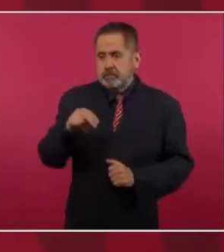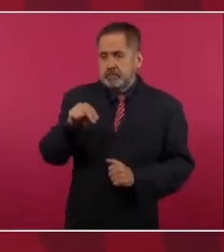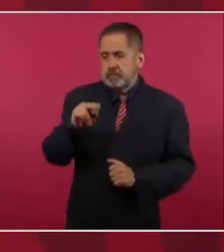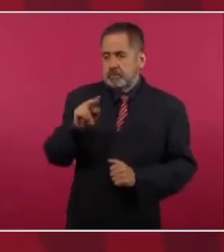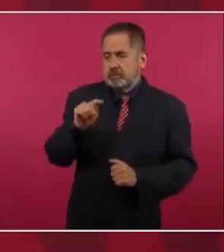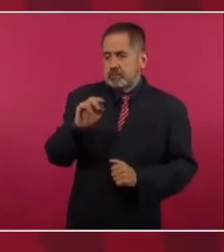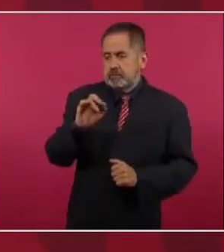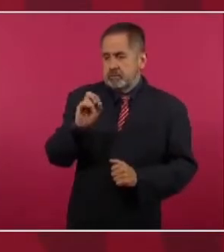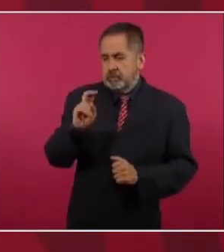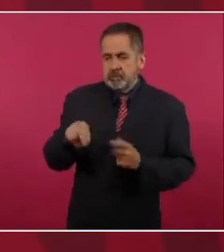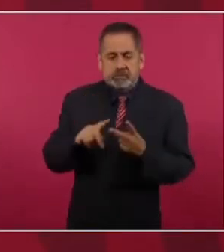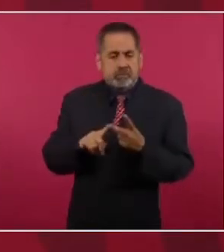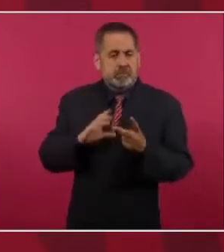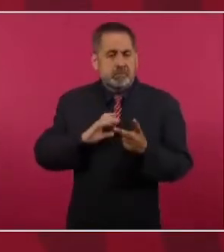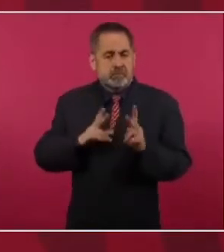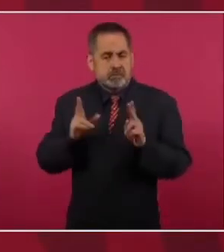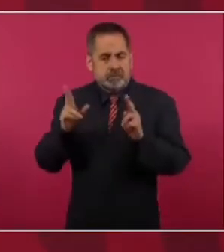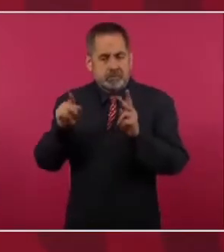nutrición, cancerología,